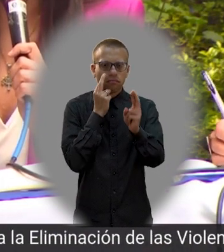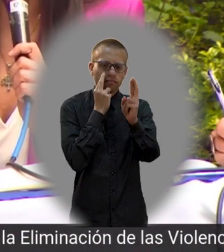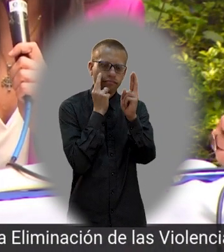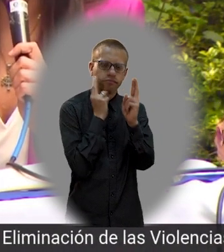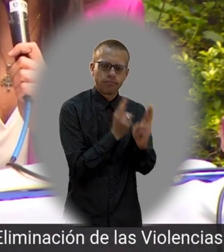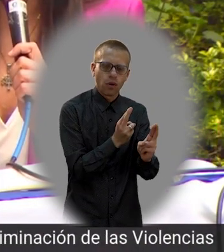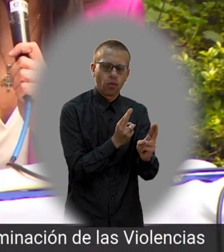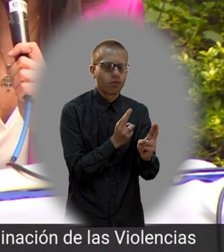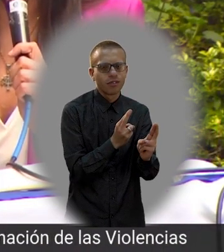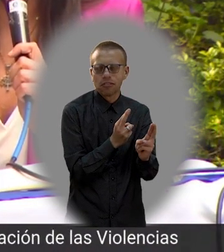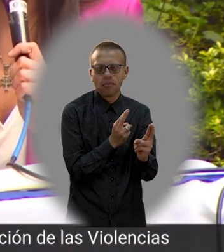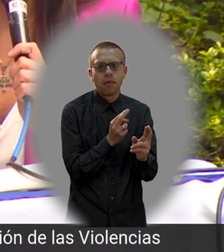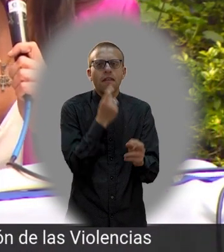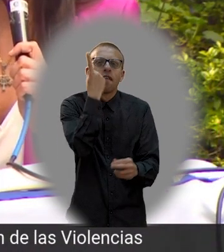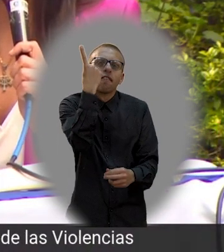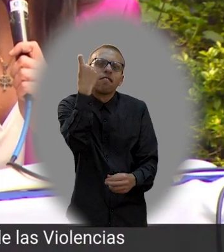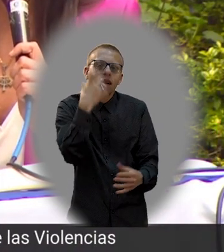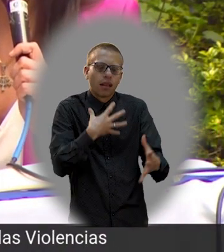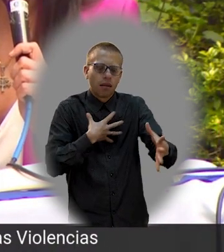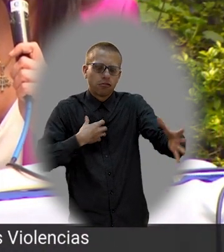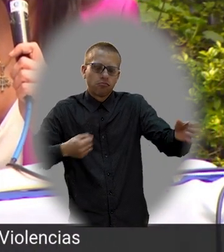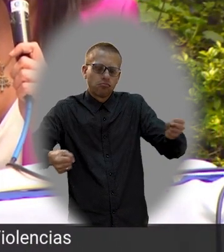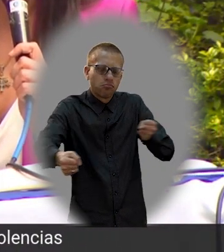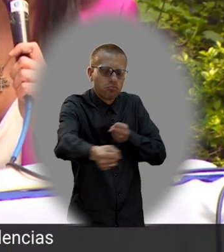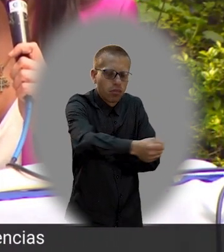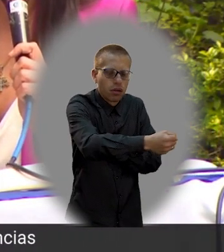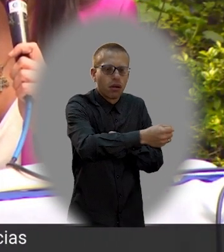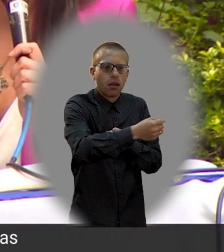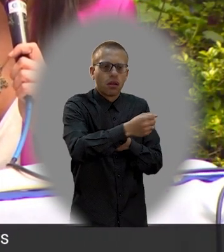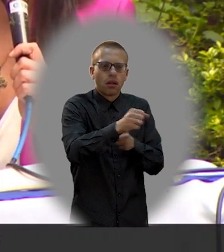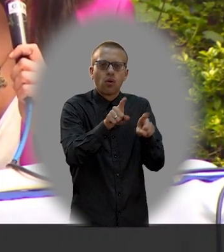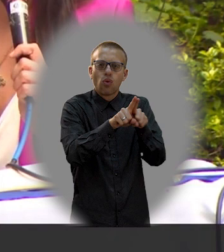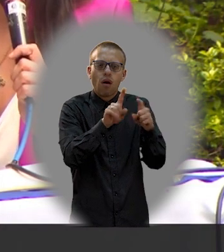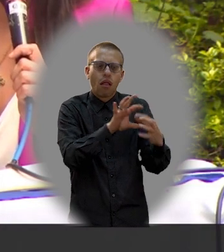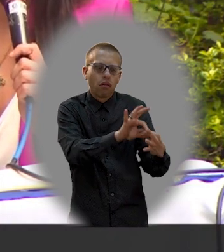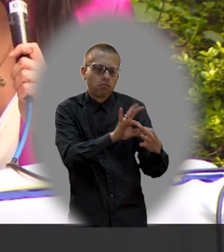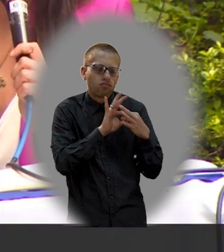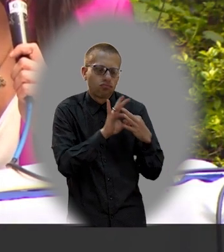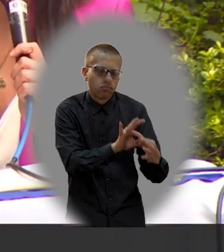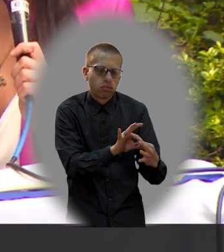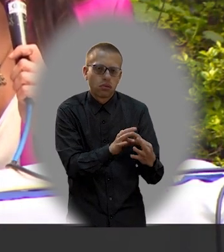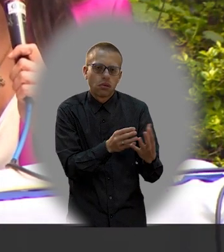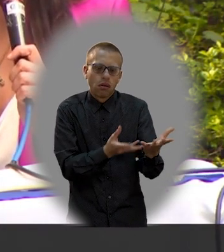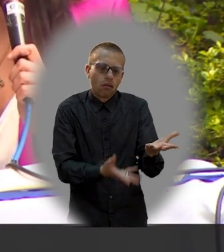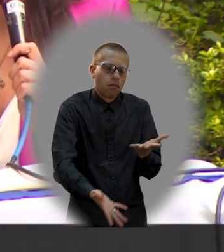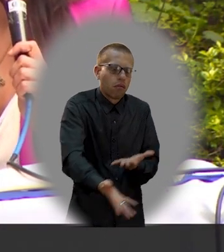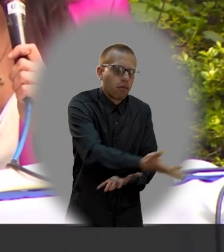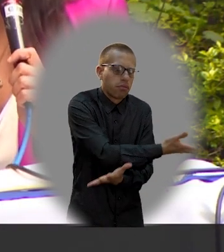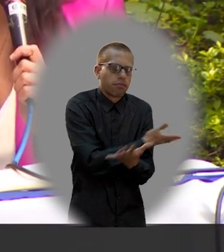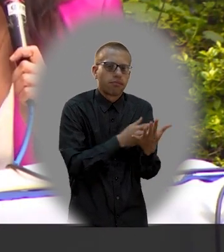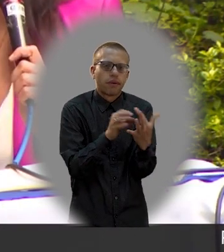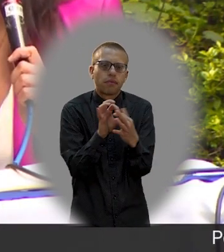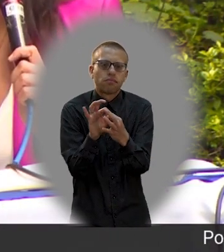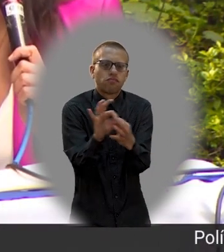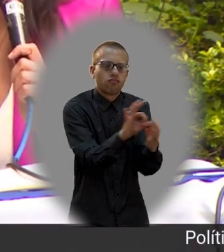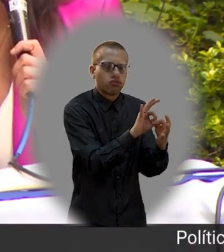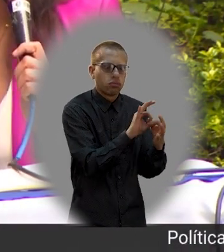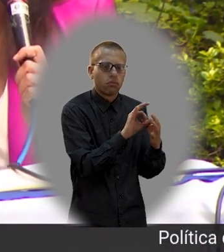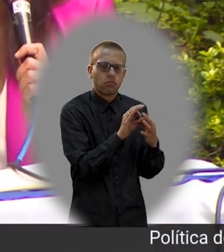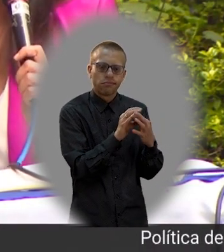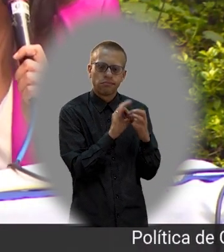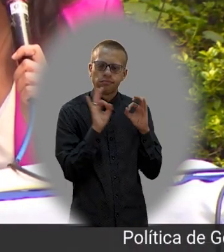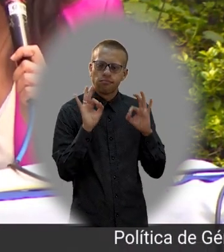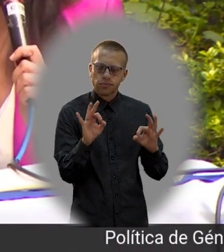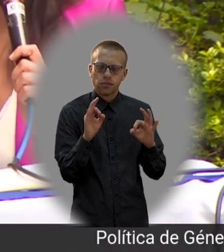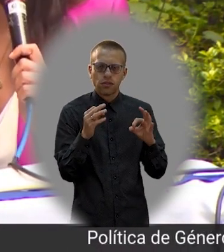de empatía y de solidaridad, la falta de tejer esos lazos de solidaridad que son tan importantes para poder enfrentar como sociedad